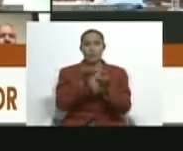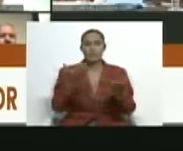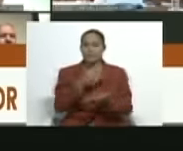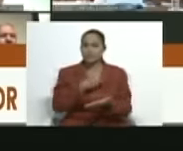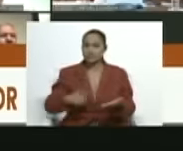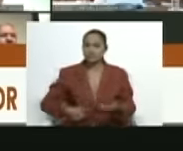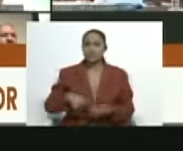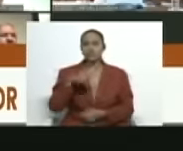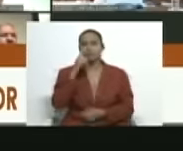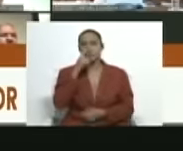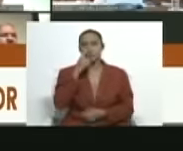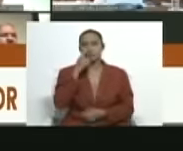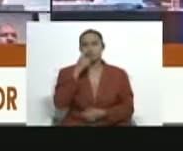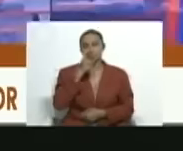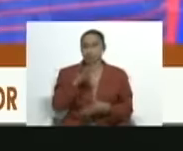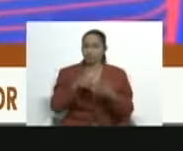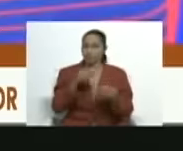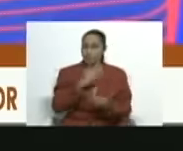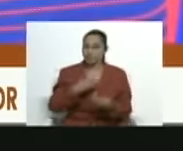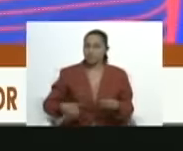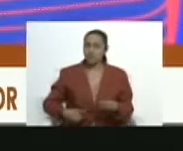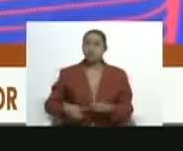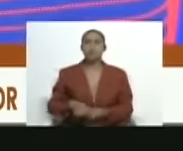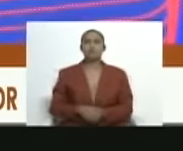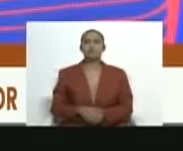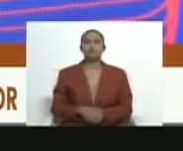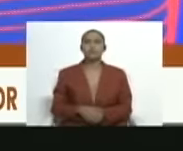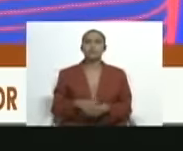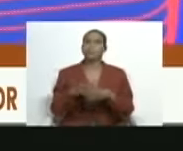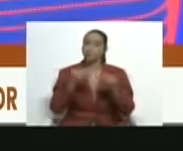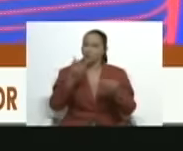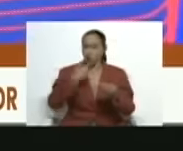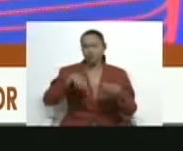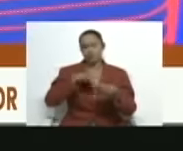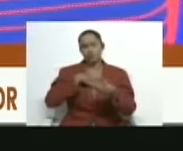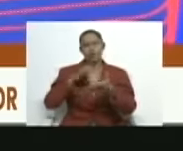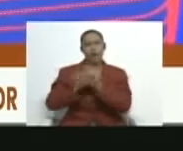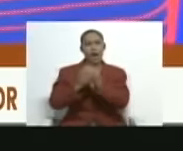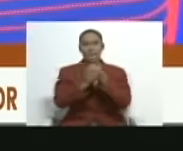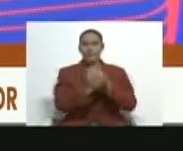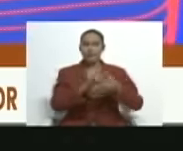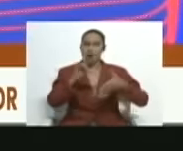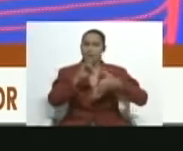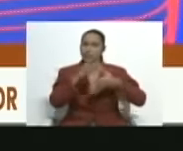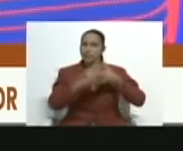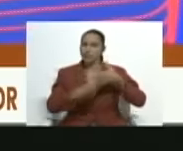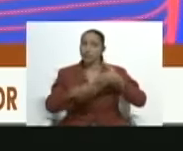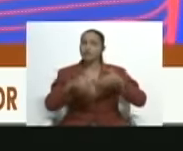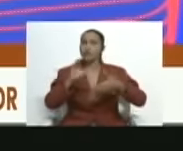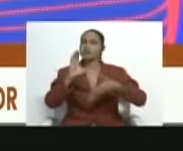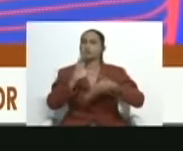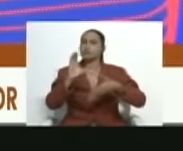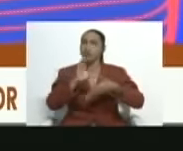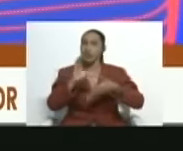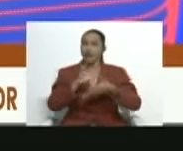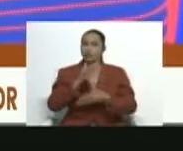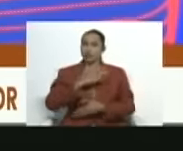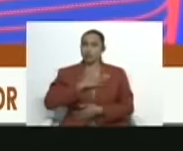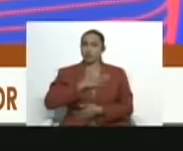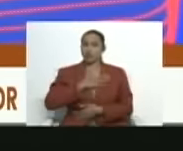siomara Castro compatriotas latinoamericanos caribeños de la celat que Venezuela he